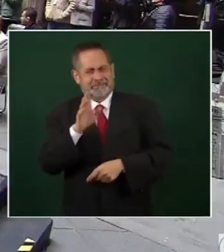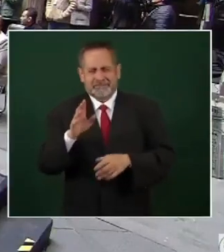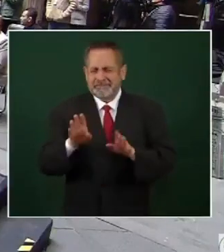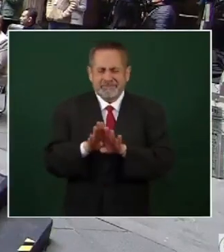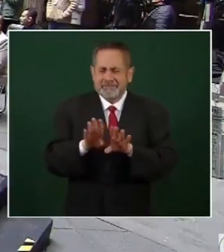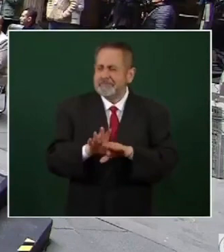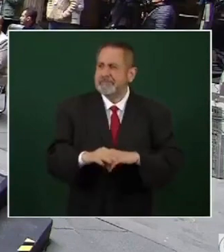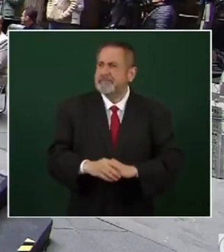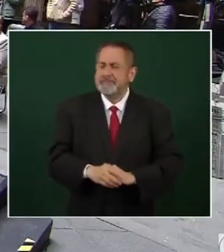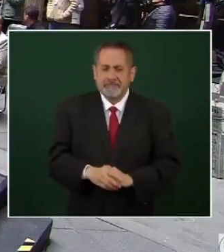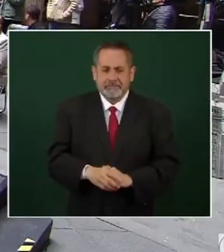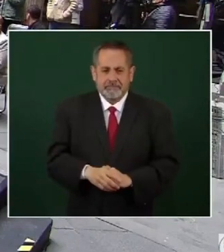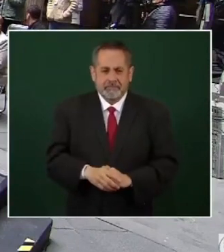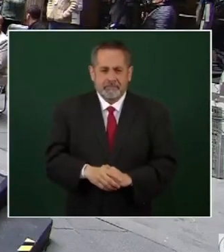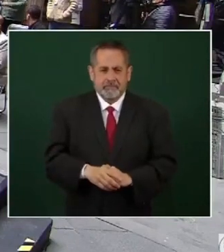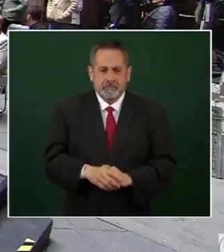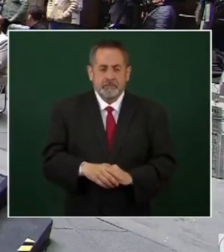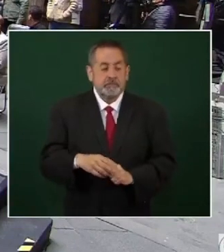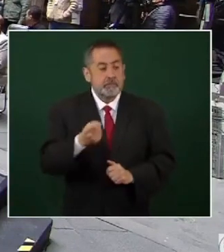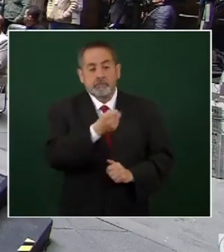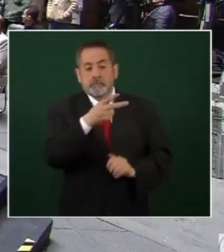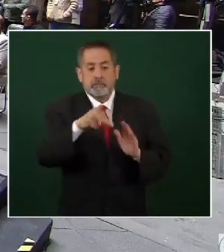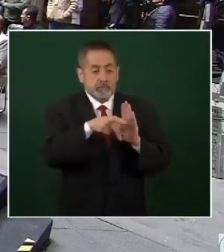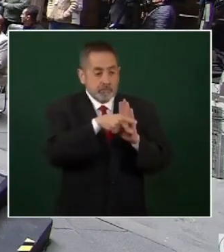¿cómo hay medios,